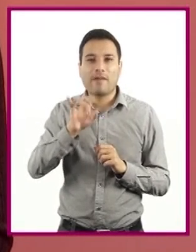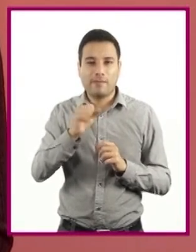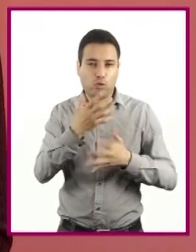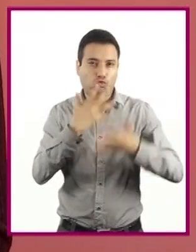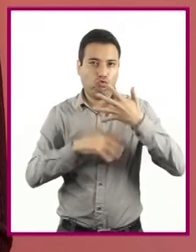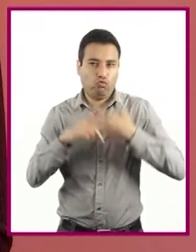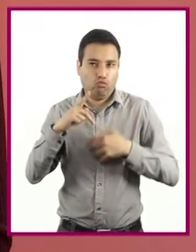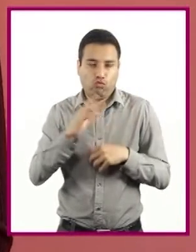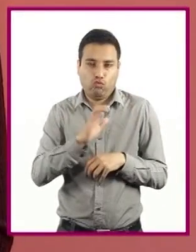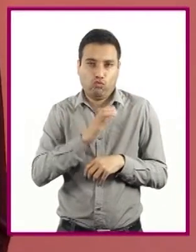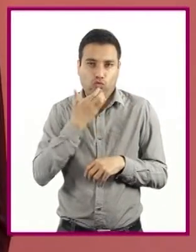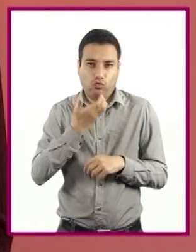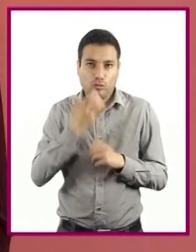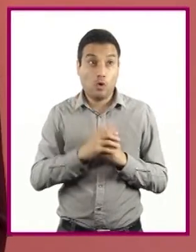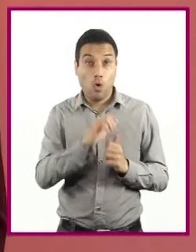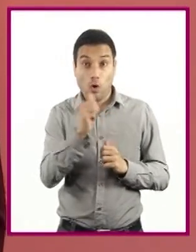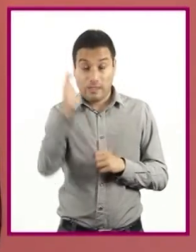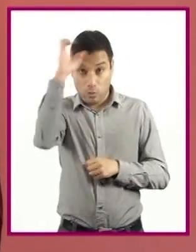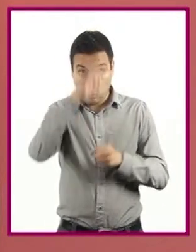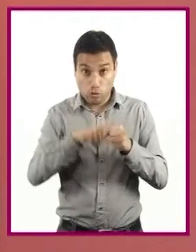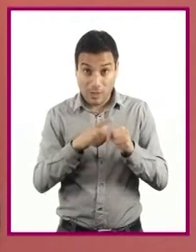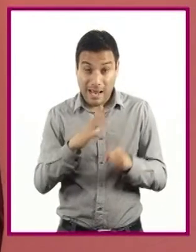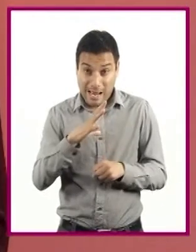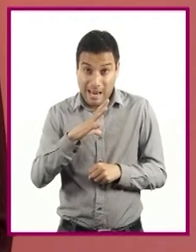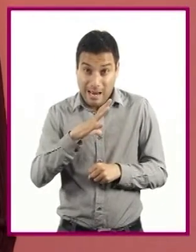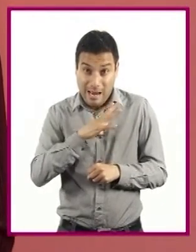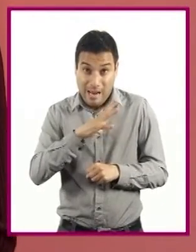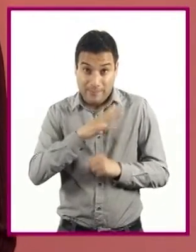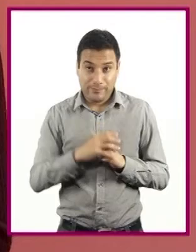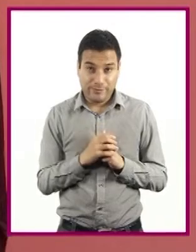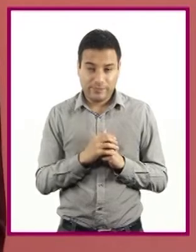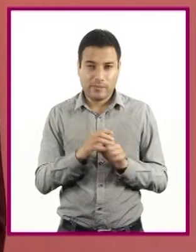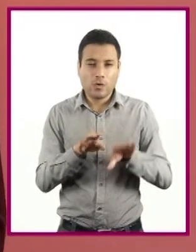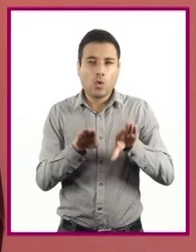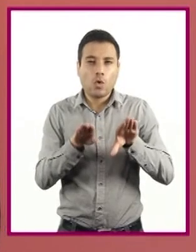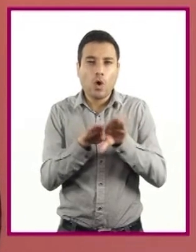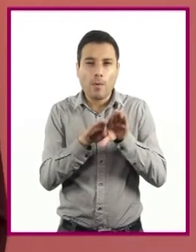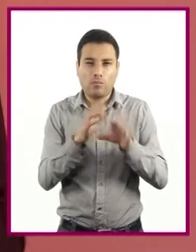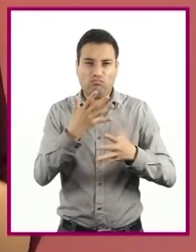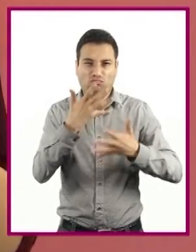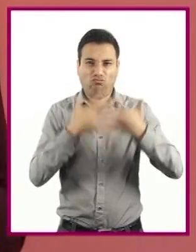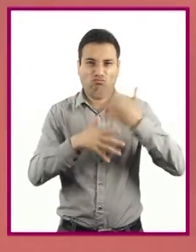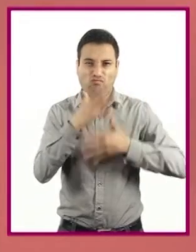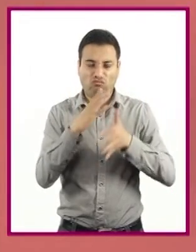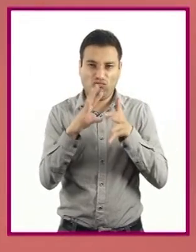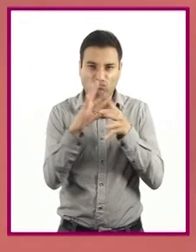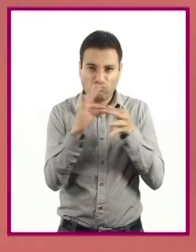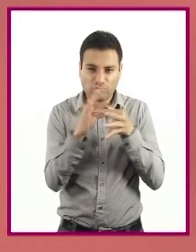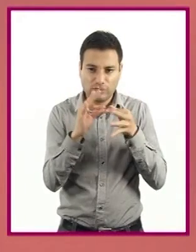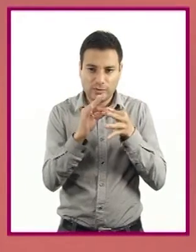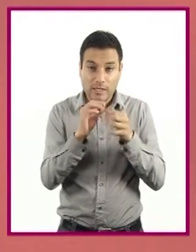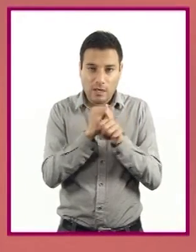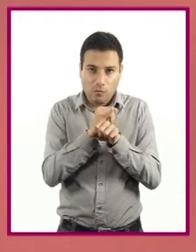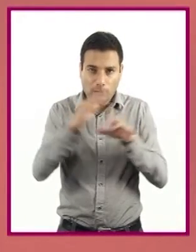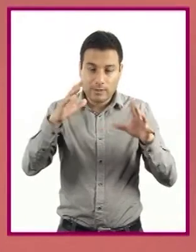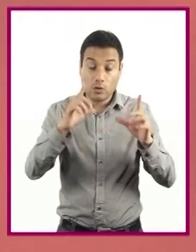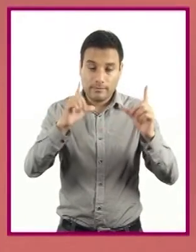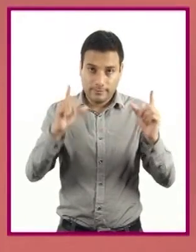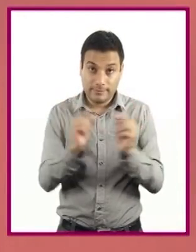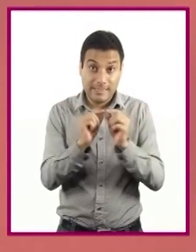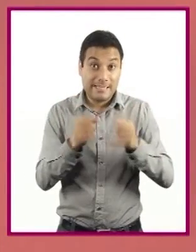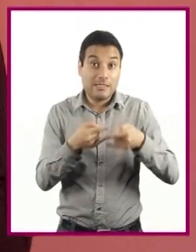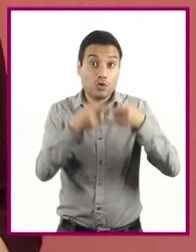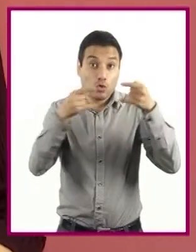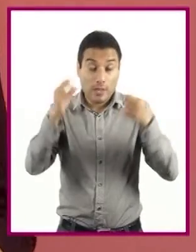otras culturas no existe una categoría de frases hechas que tenga la misma capacidad de resumir información